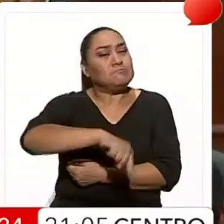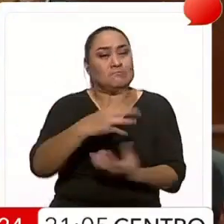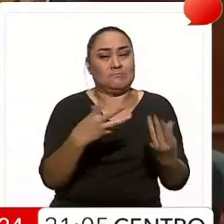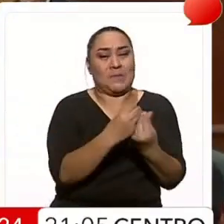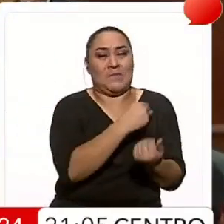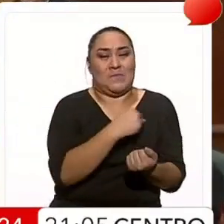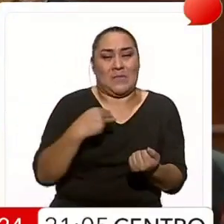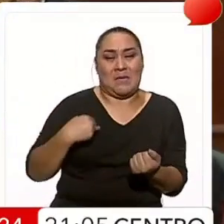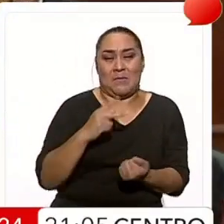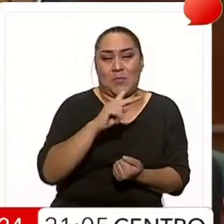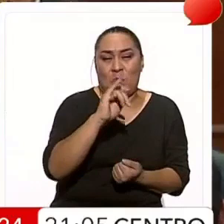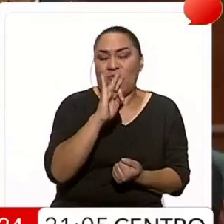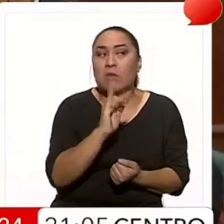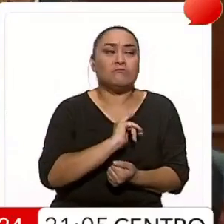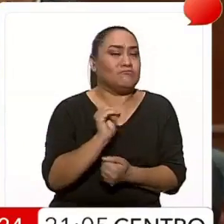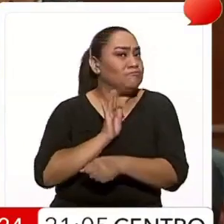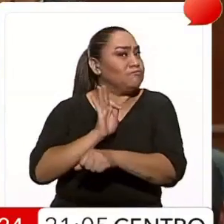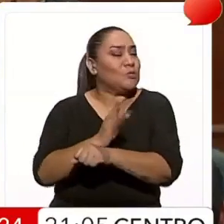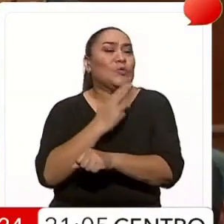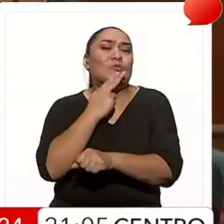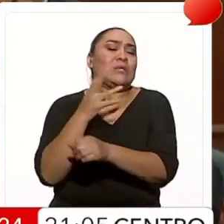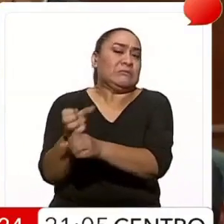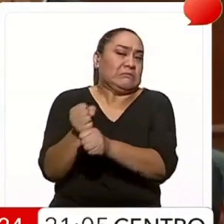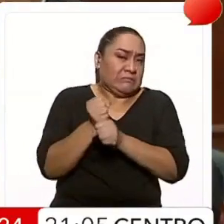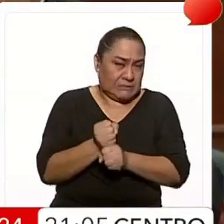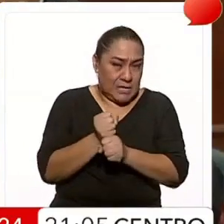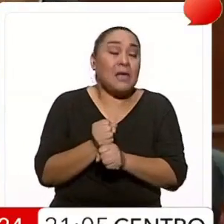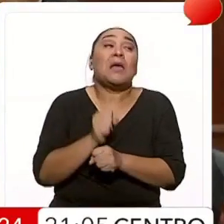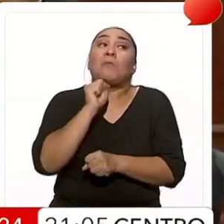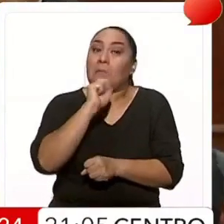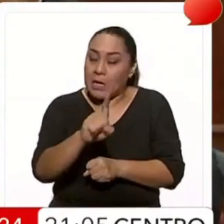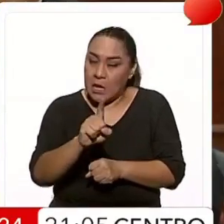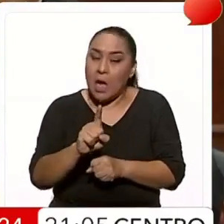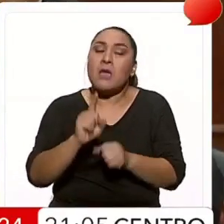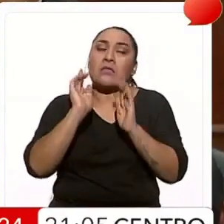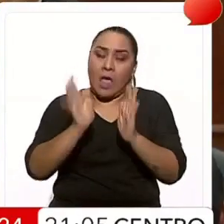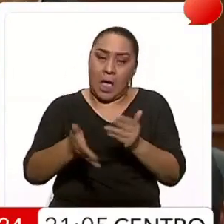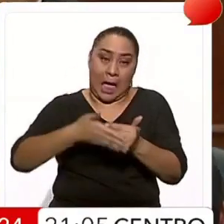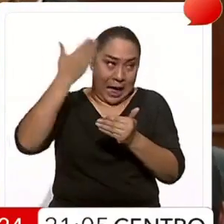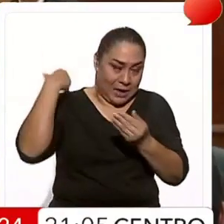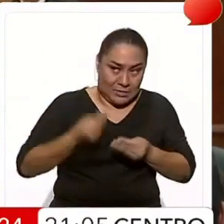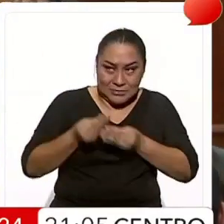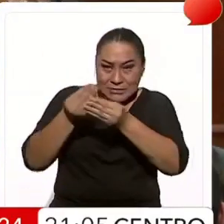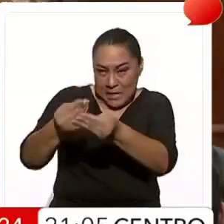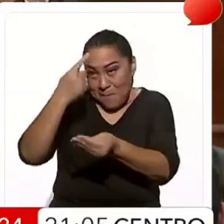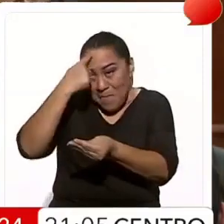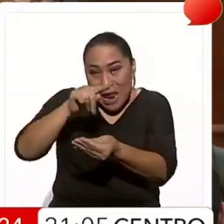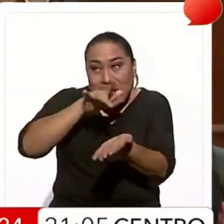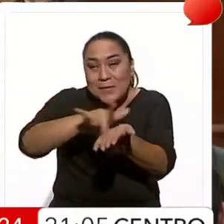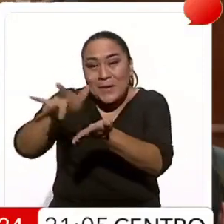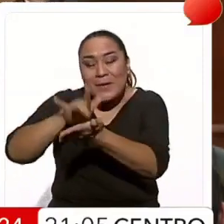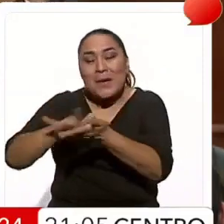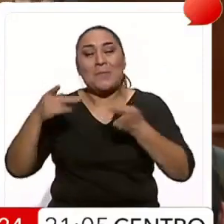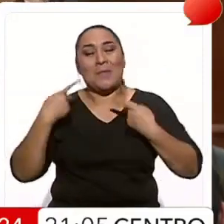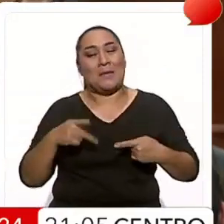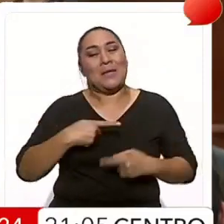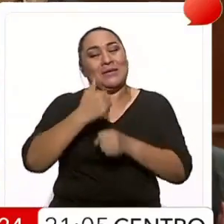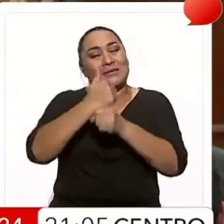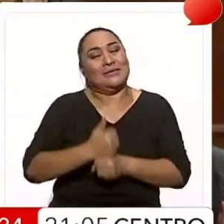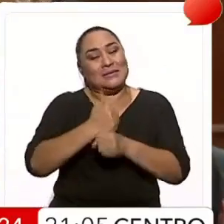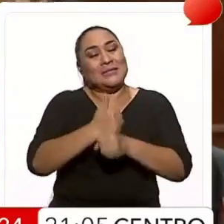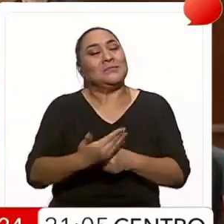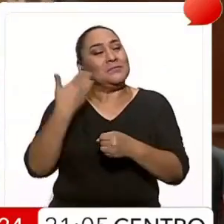Poder Judicial, incluso a pesar de que en su momento fueron ofrecidos para apoyar a los damnificados de Guerrero